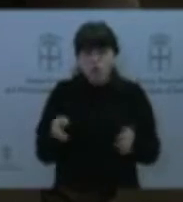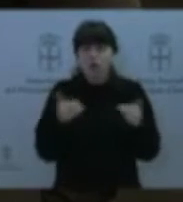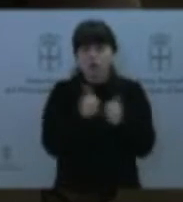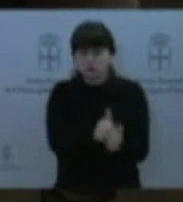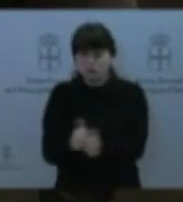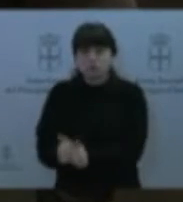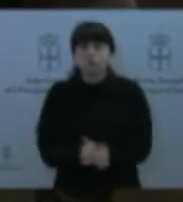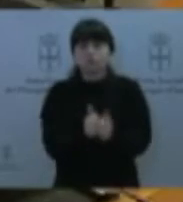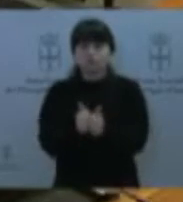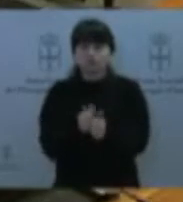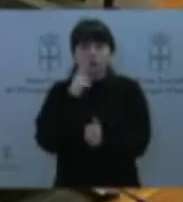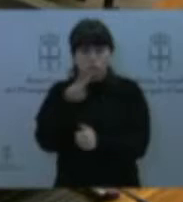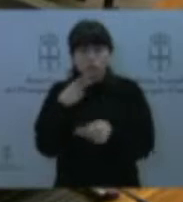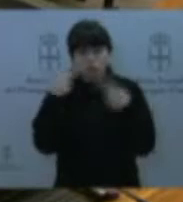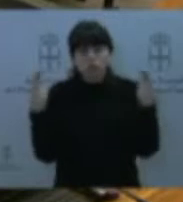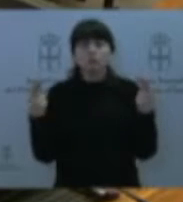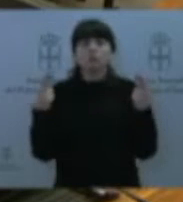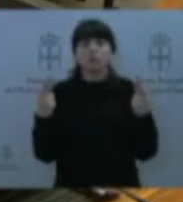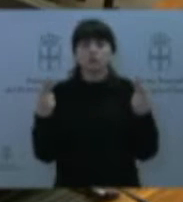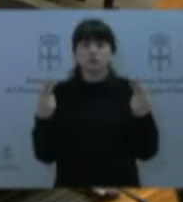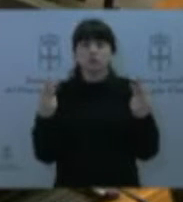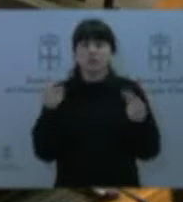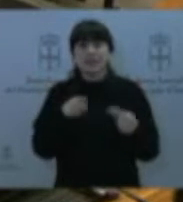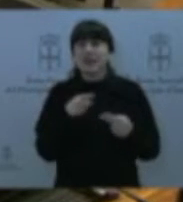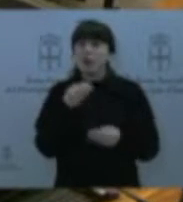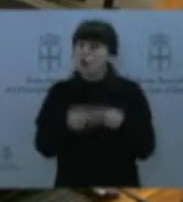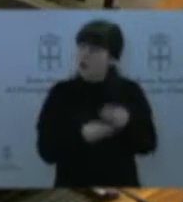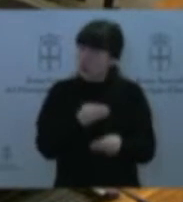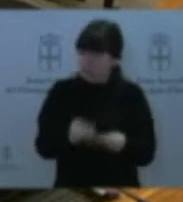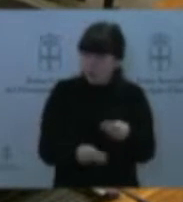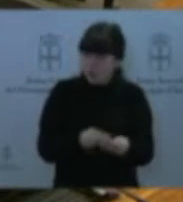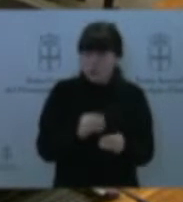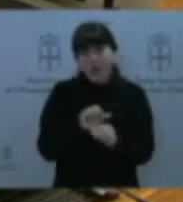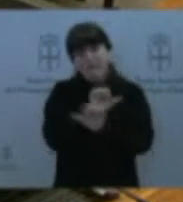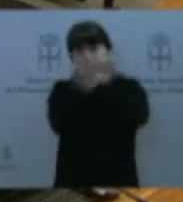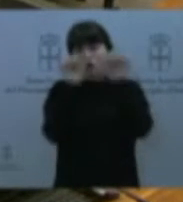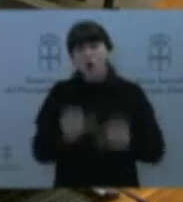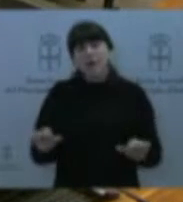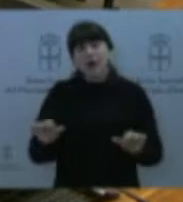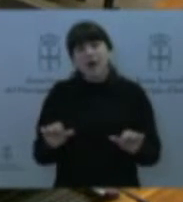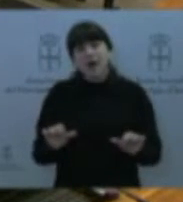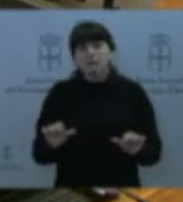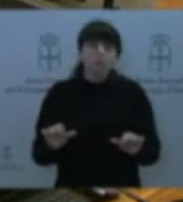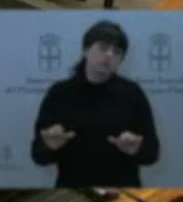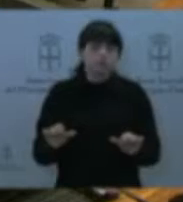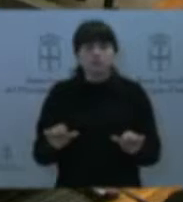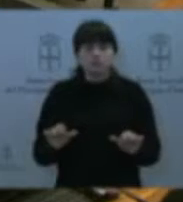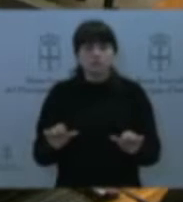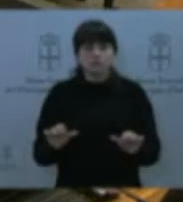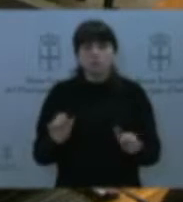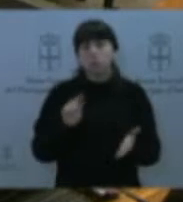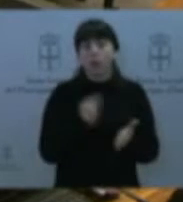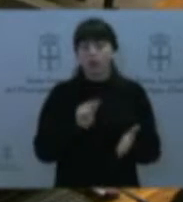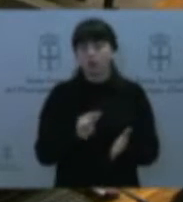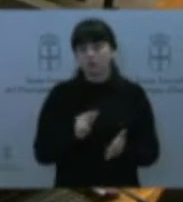se hizo de manera absolutamente más que rápida. 18 días naturales,